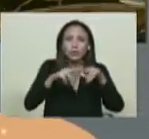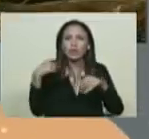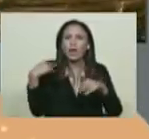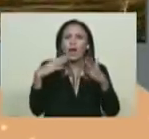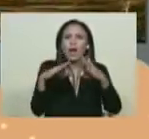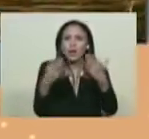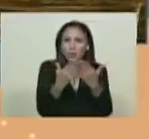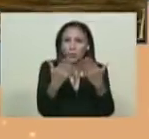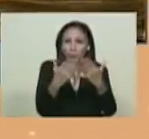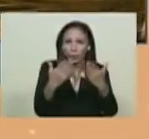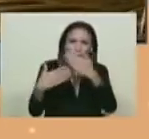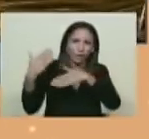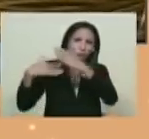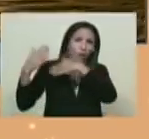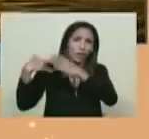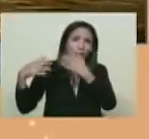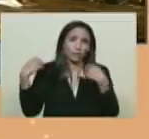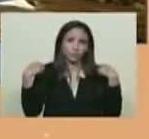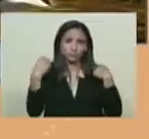escuela.